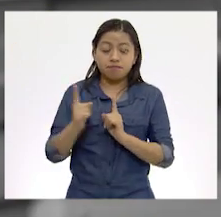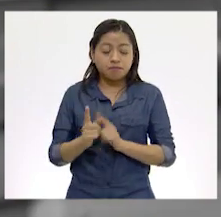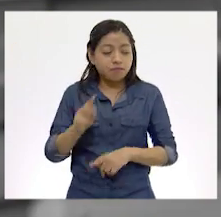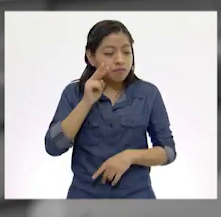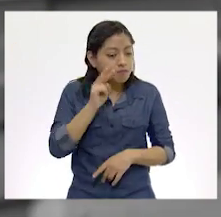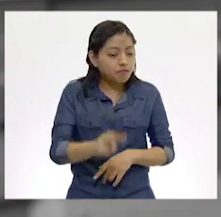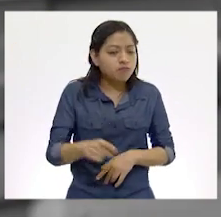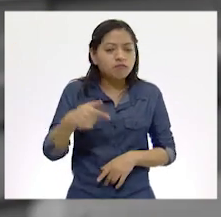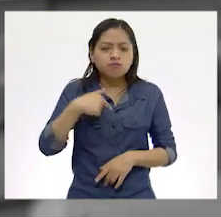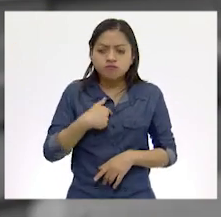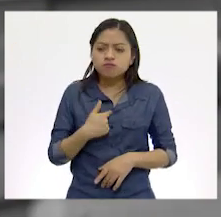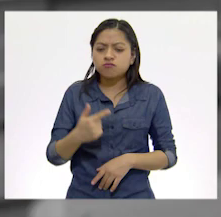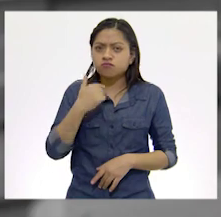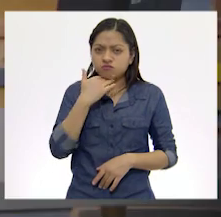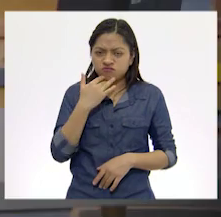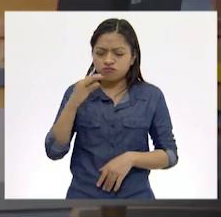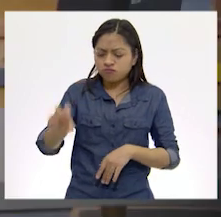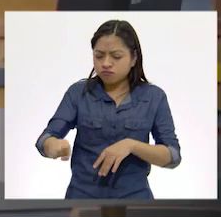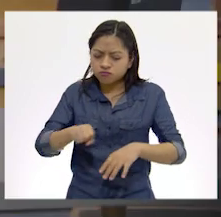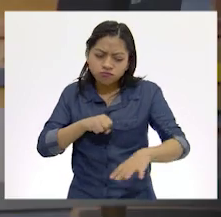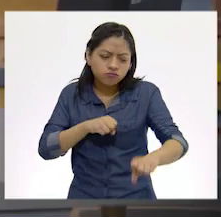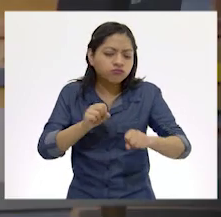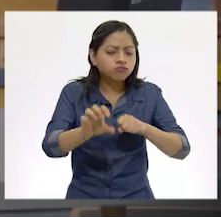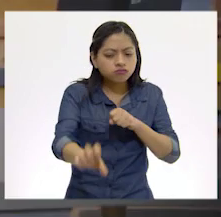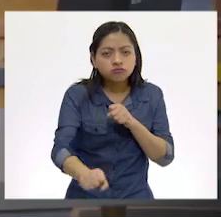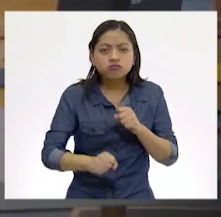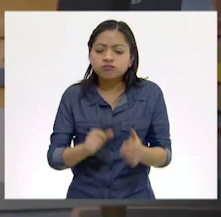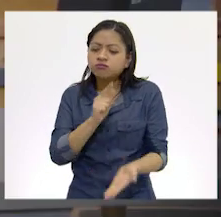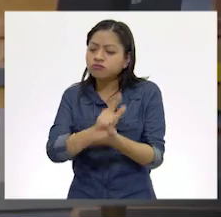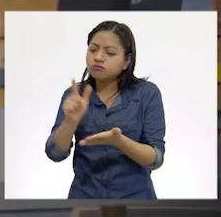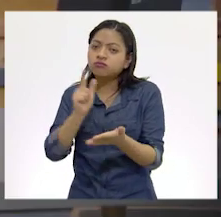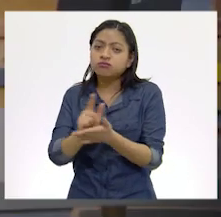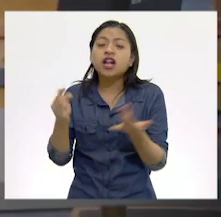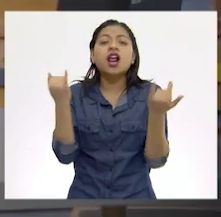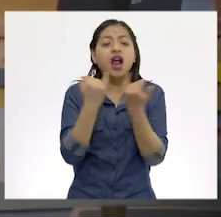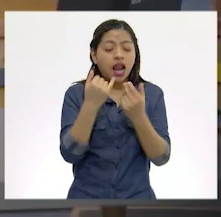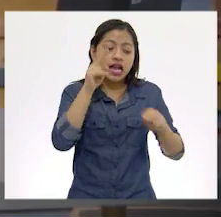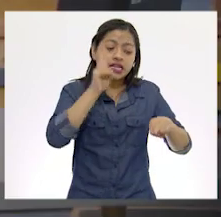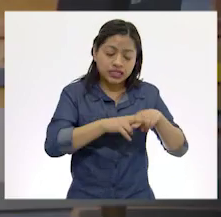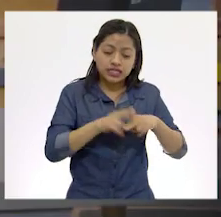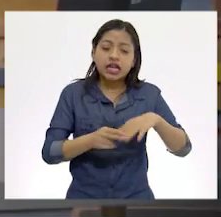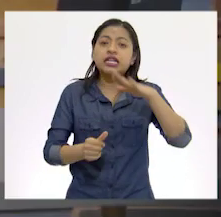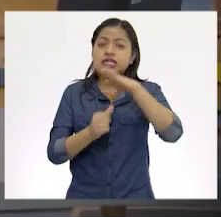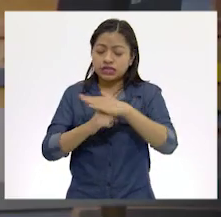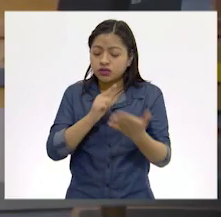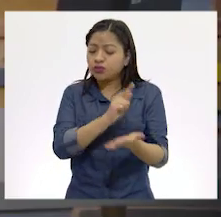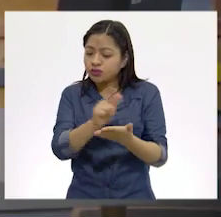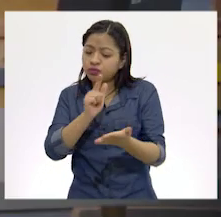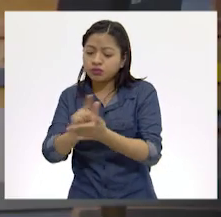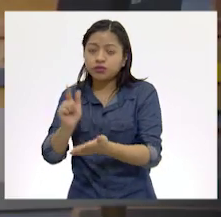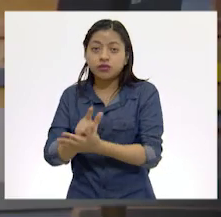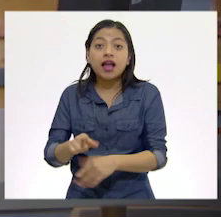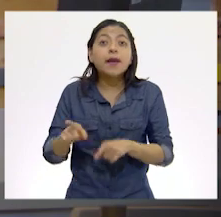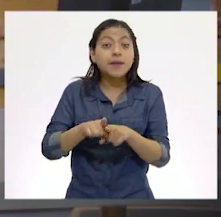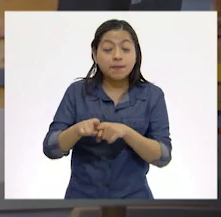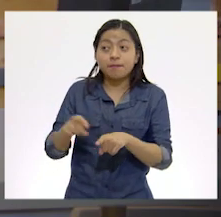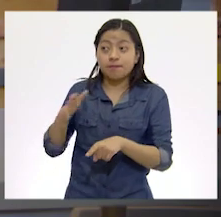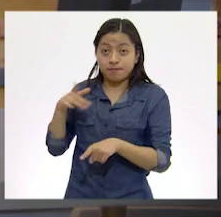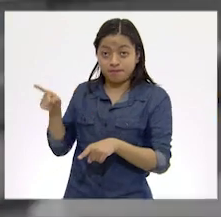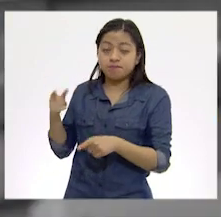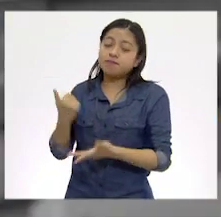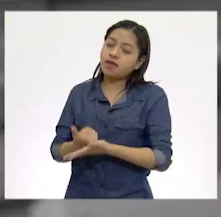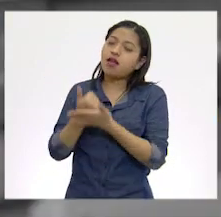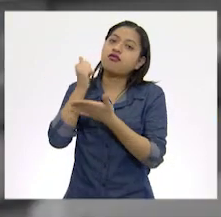la basura y los cuentos y también las sillas y las mesas. Y mi hermana me ayuda